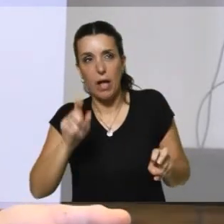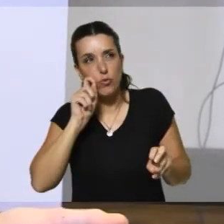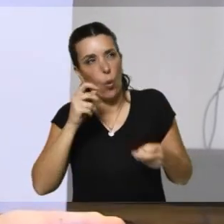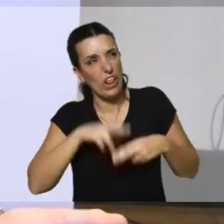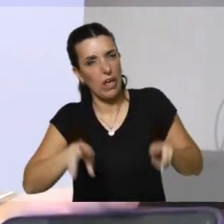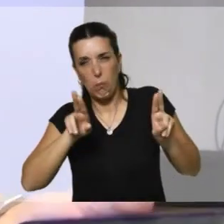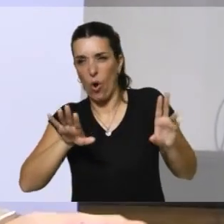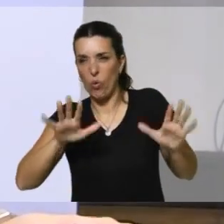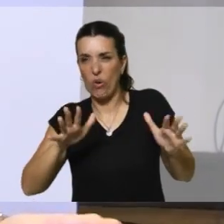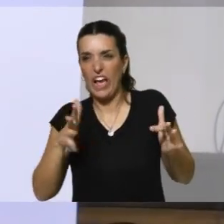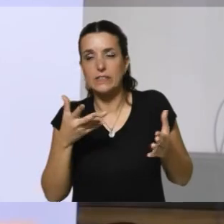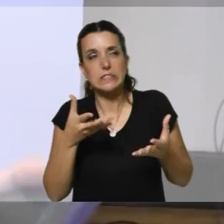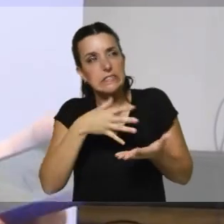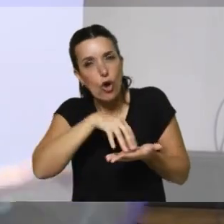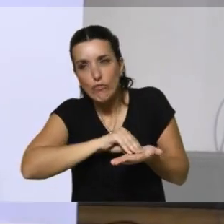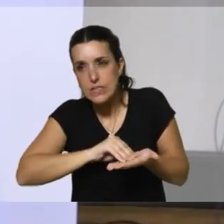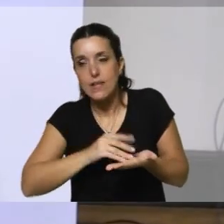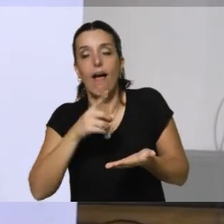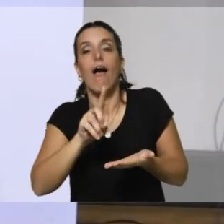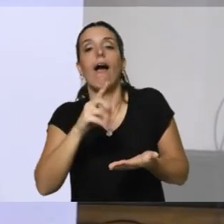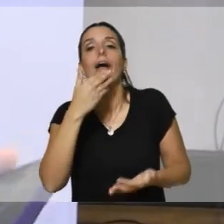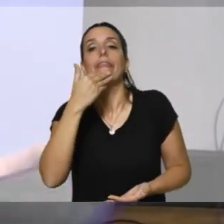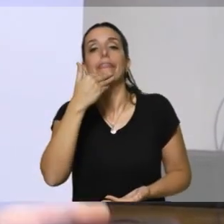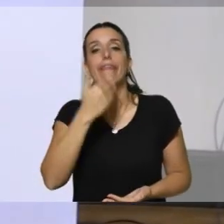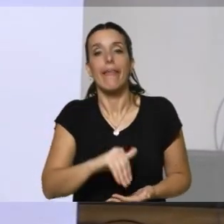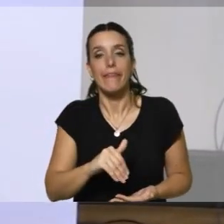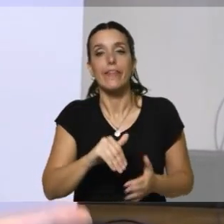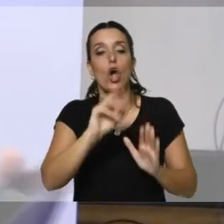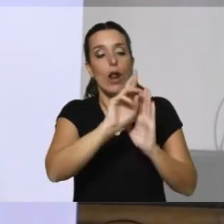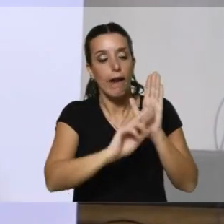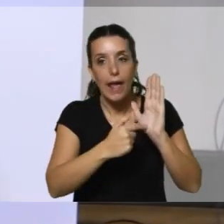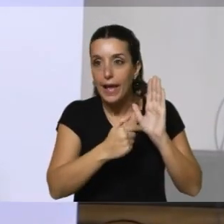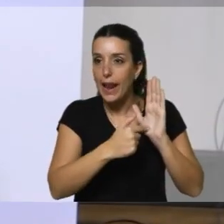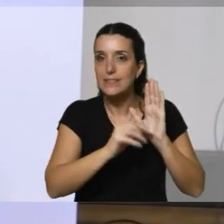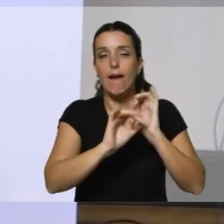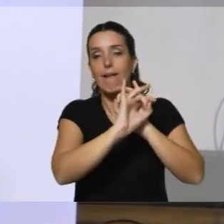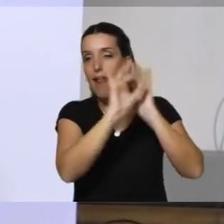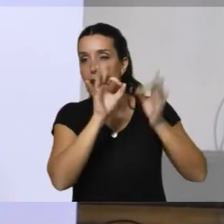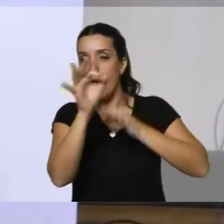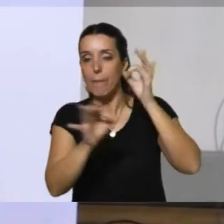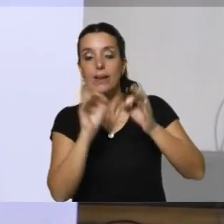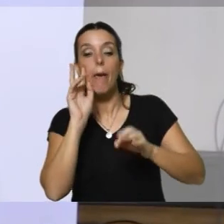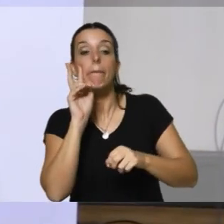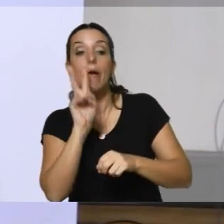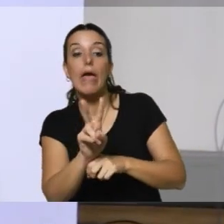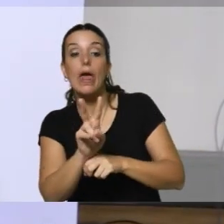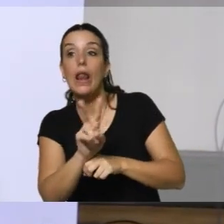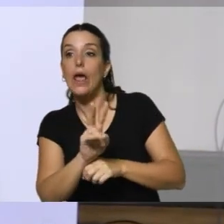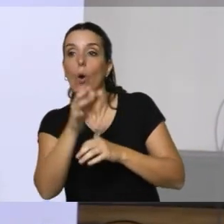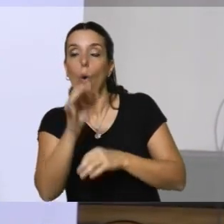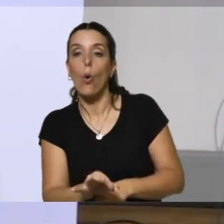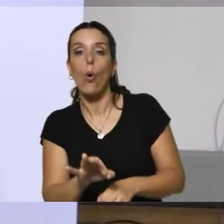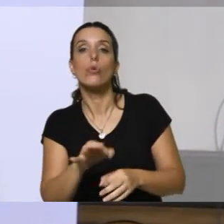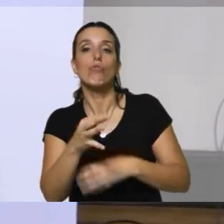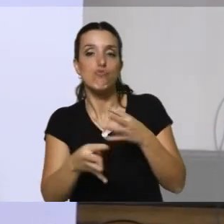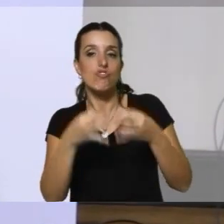refería este rubro, hasta que entendió que las reglas claras que marcan este observatorio hacen que las cosas